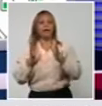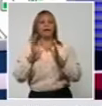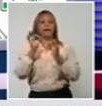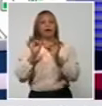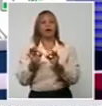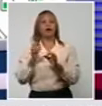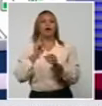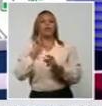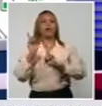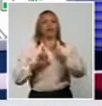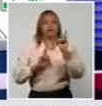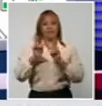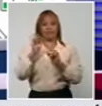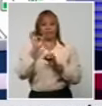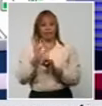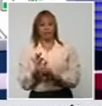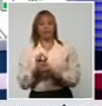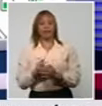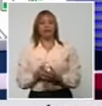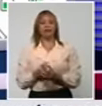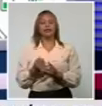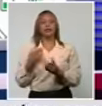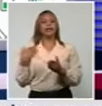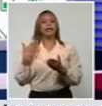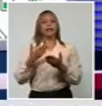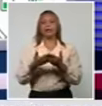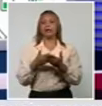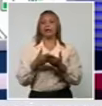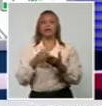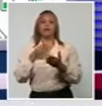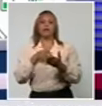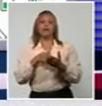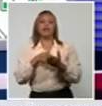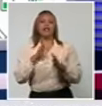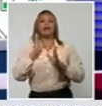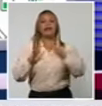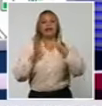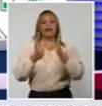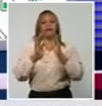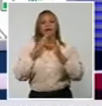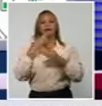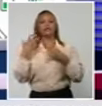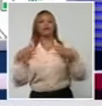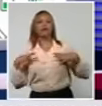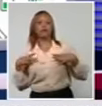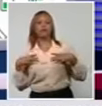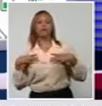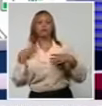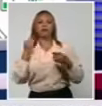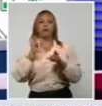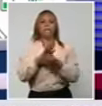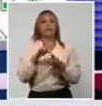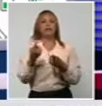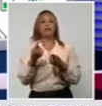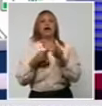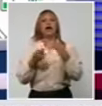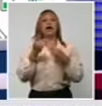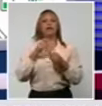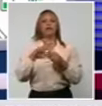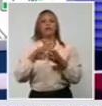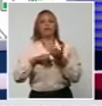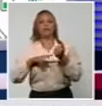decida el retorno a la capital, cuando esté en la fase que así lo amerite del turismo, aunque sí ya otras provincias pues